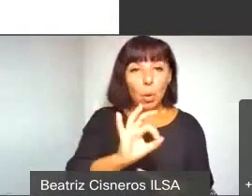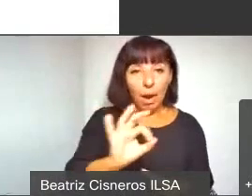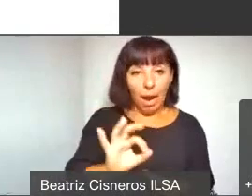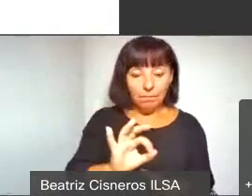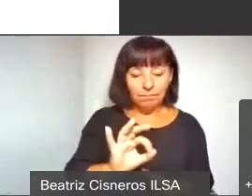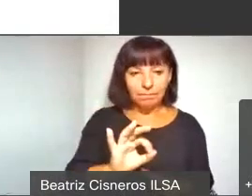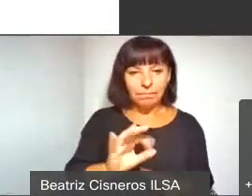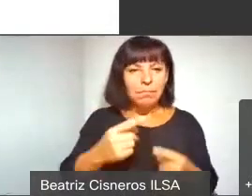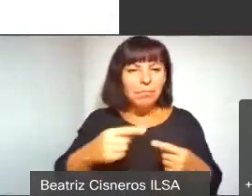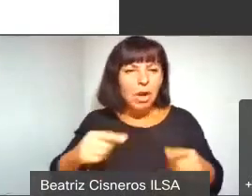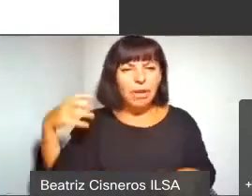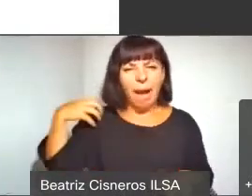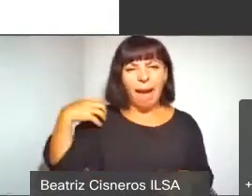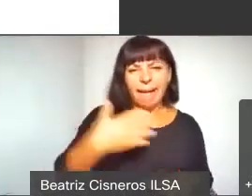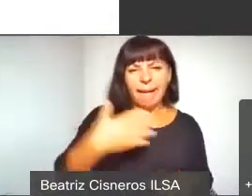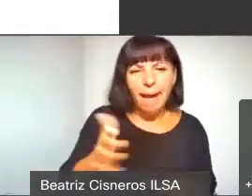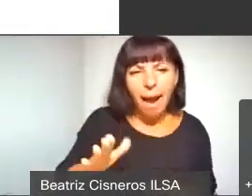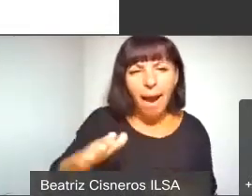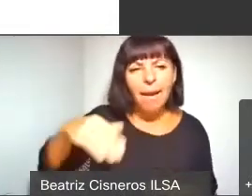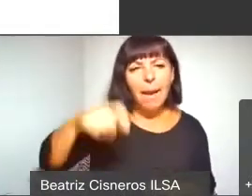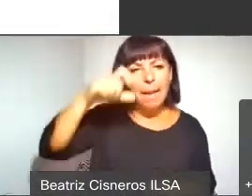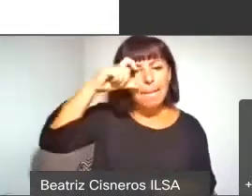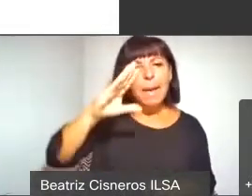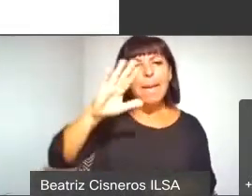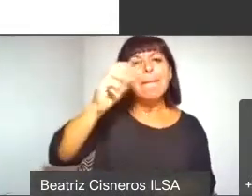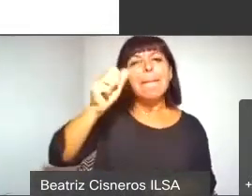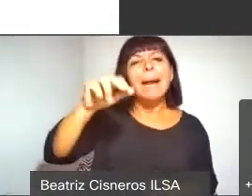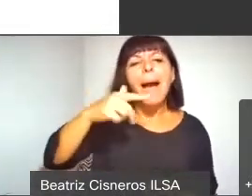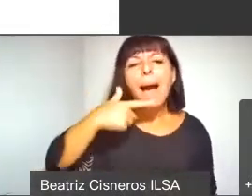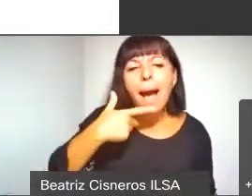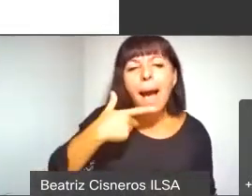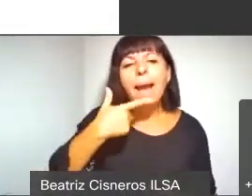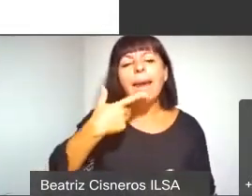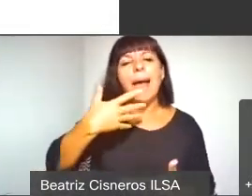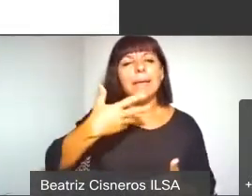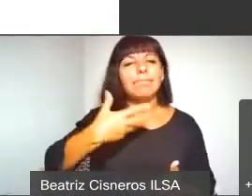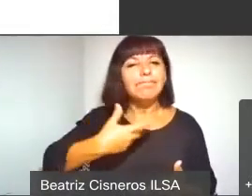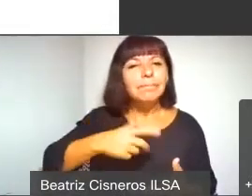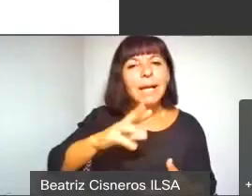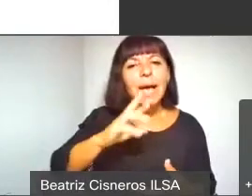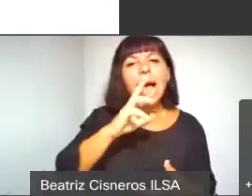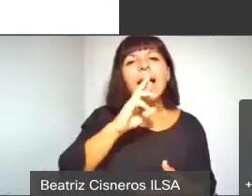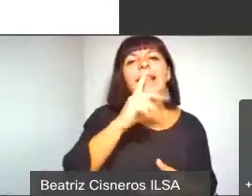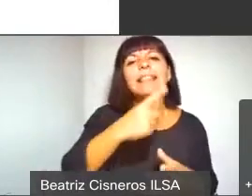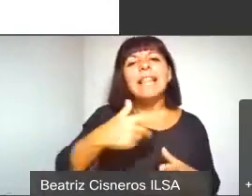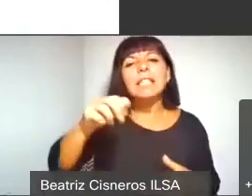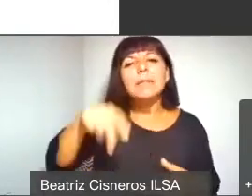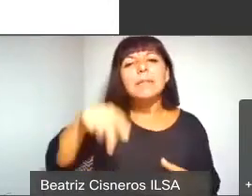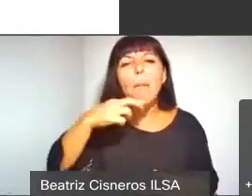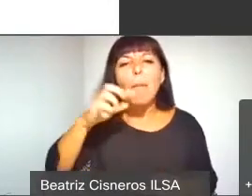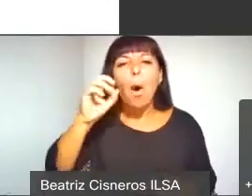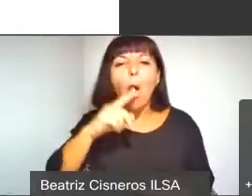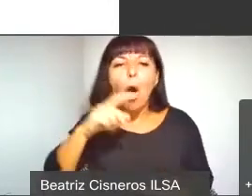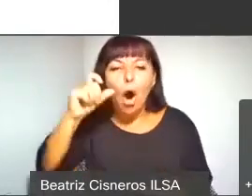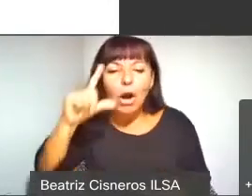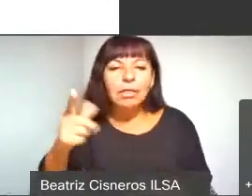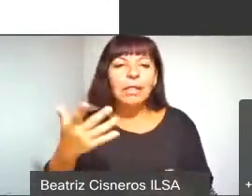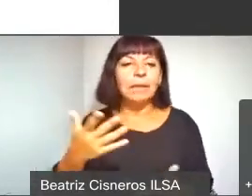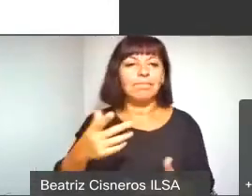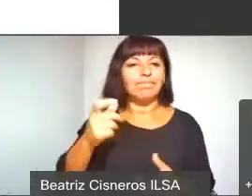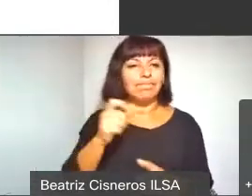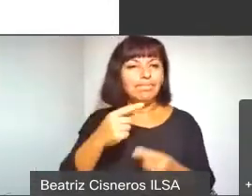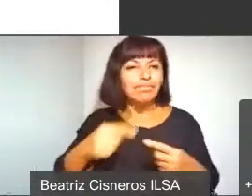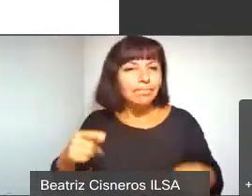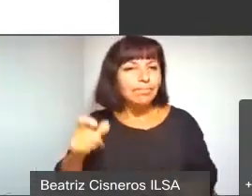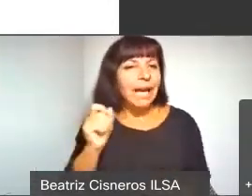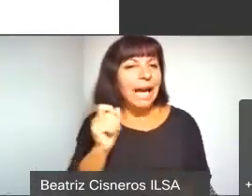misma, membranas, mecanismos de transporte y características, funciones y estructuras de las